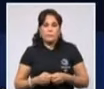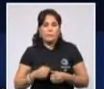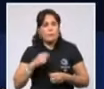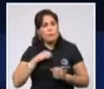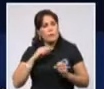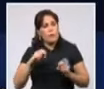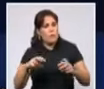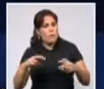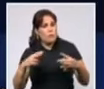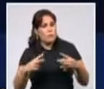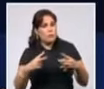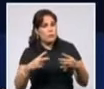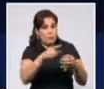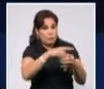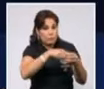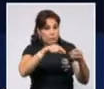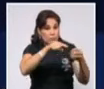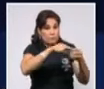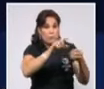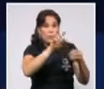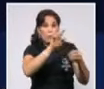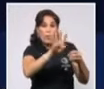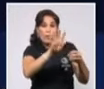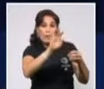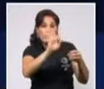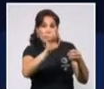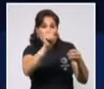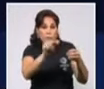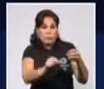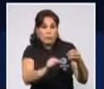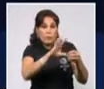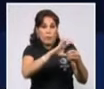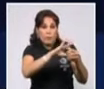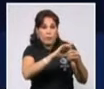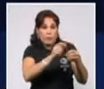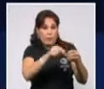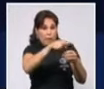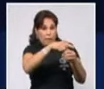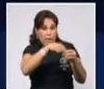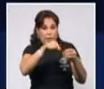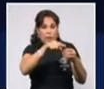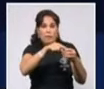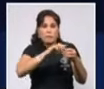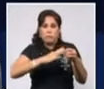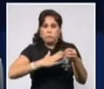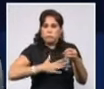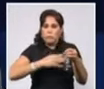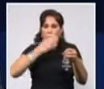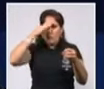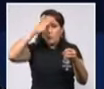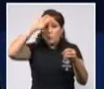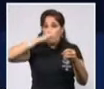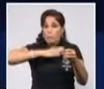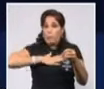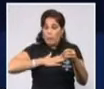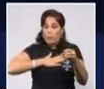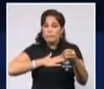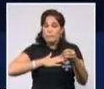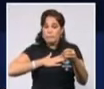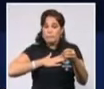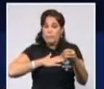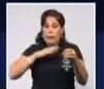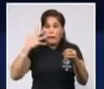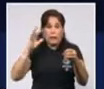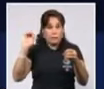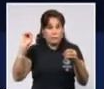reiteramos que los 48 casos diagnosticados ayer son autóctonos todos, son cubanos,